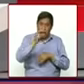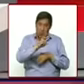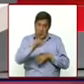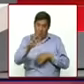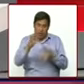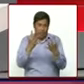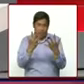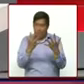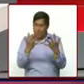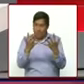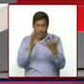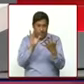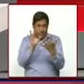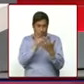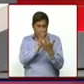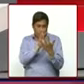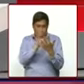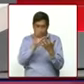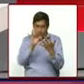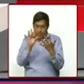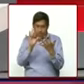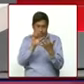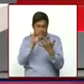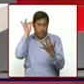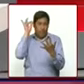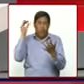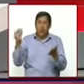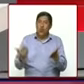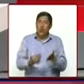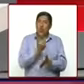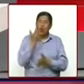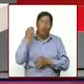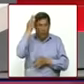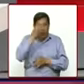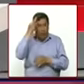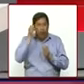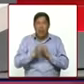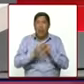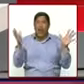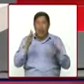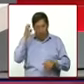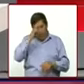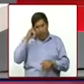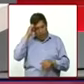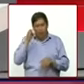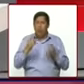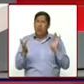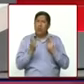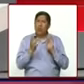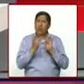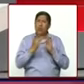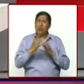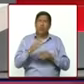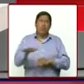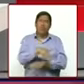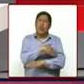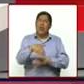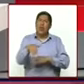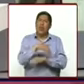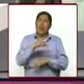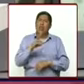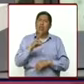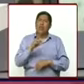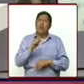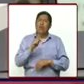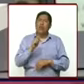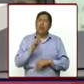mes, conozcamos al que pueda ser el fiscal general del estado. A ver, estamos con Walter Lucio para que nos dé mayor